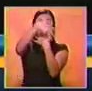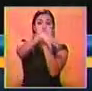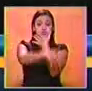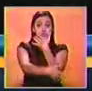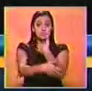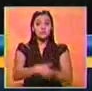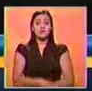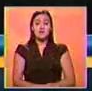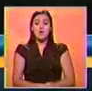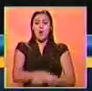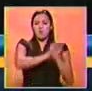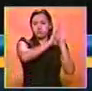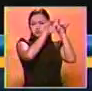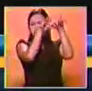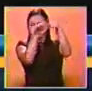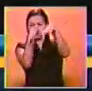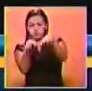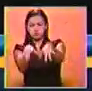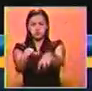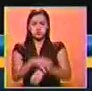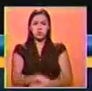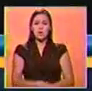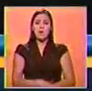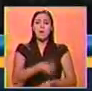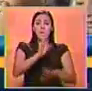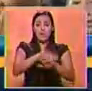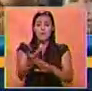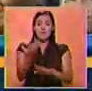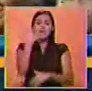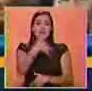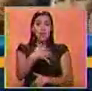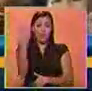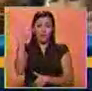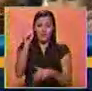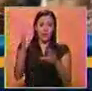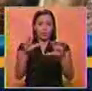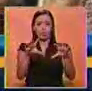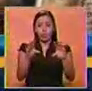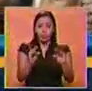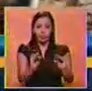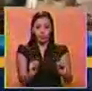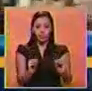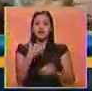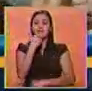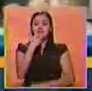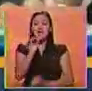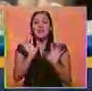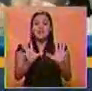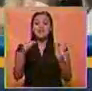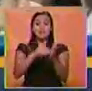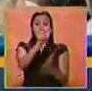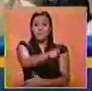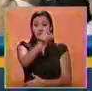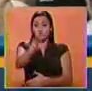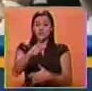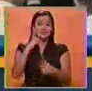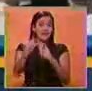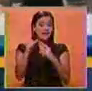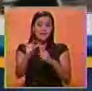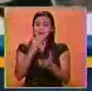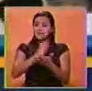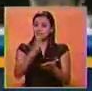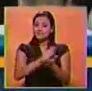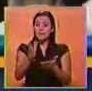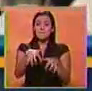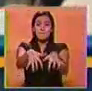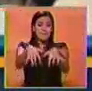provoque una avalancha por el deshielo de su pico. Ya se adelanta un plan de evacuación de cerca de 10.000 personas, la mayoría